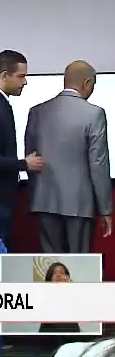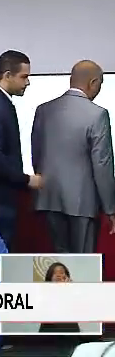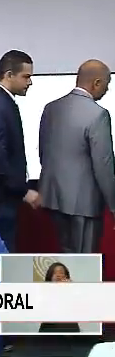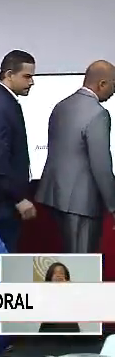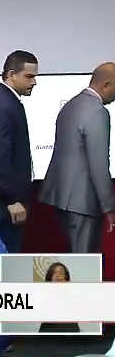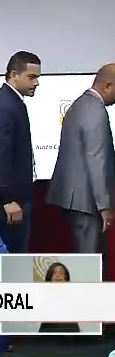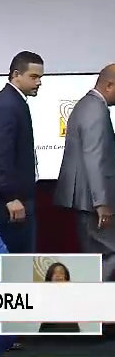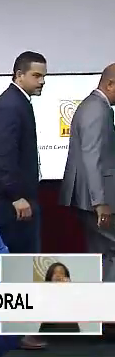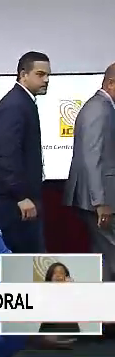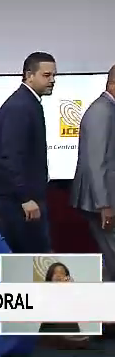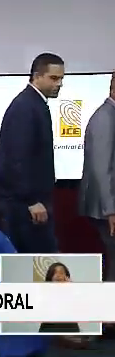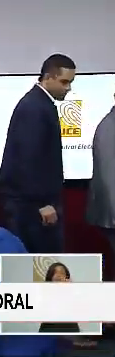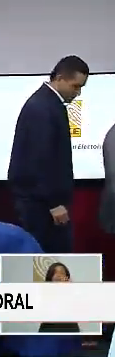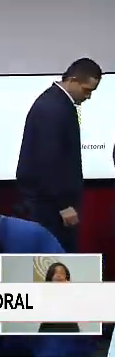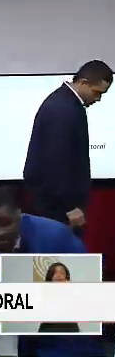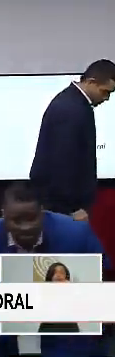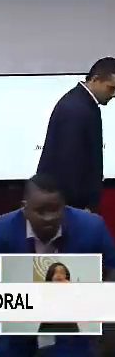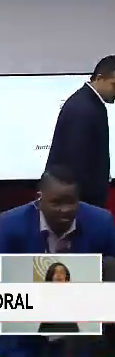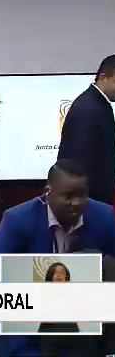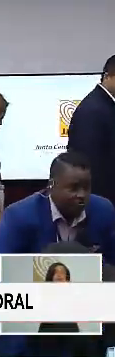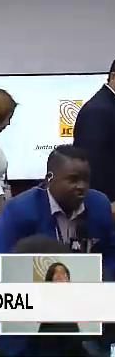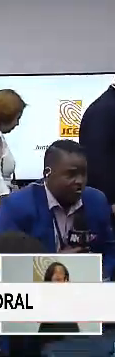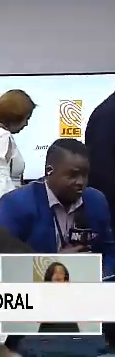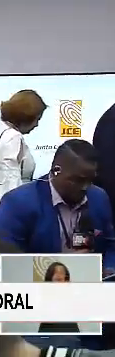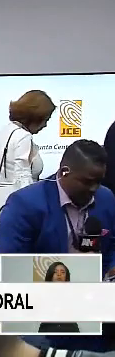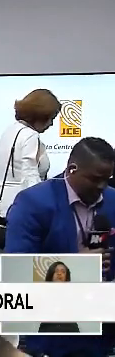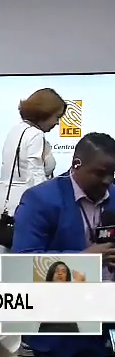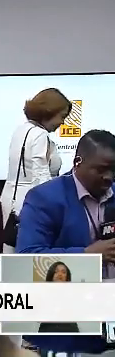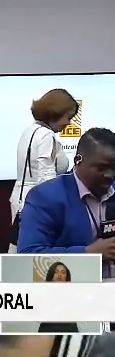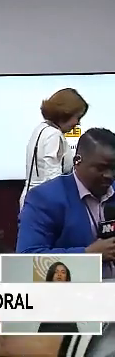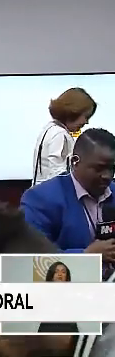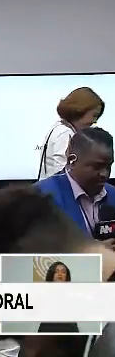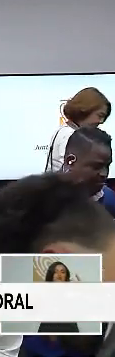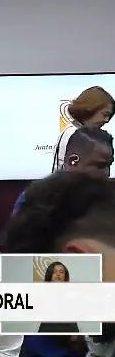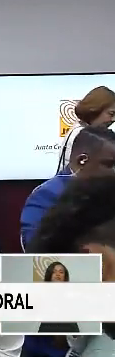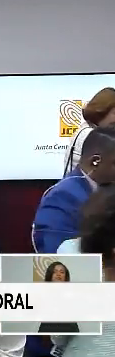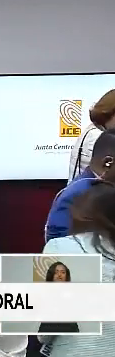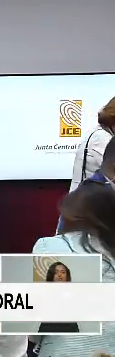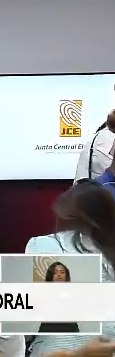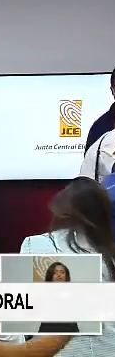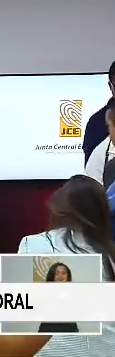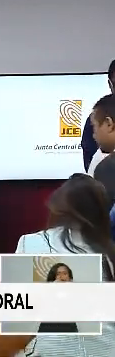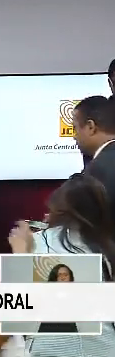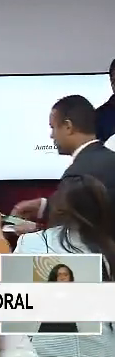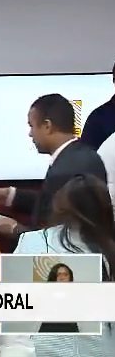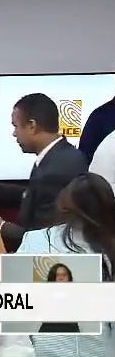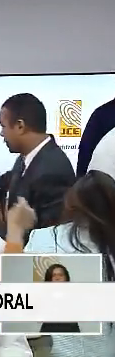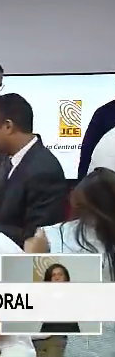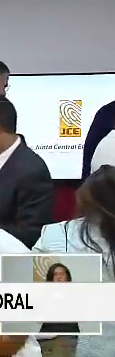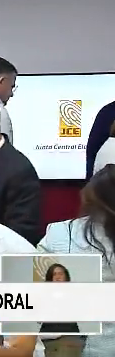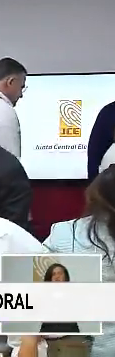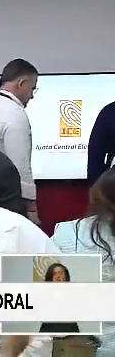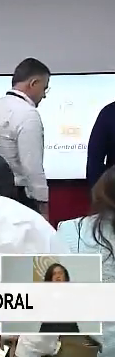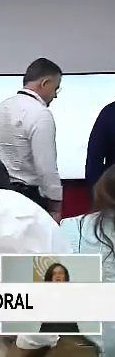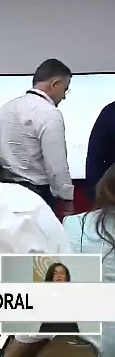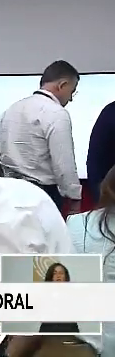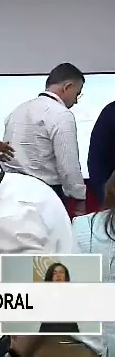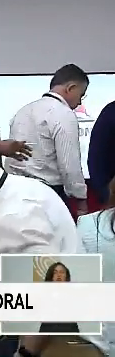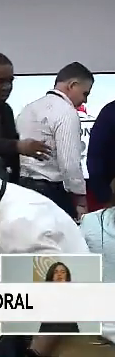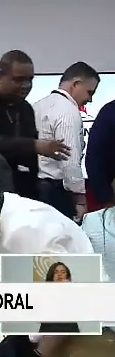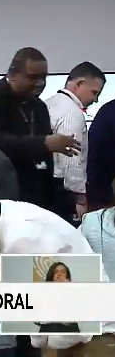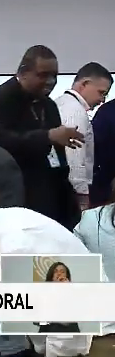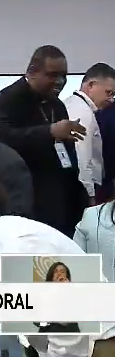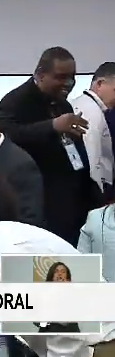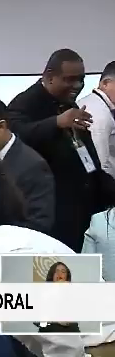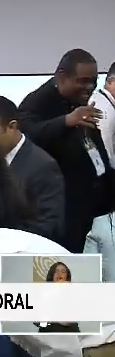forma concluimos esa intervención a propósito de Monseñor Jesús Castro, de la Comisión de Acompañamiento que